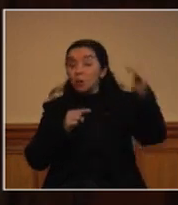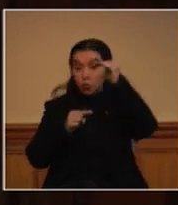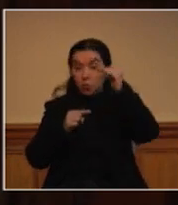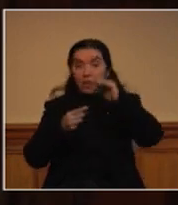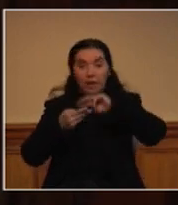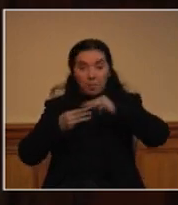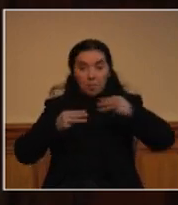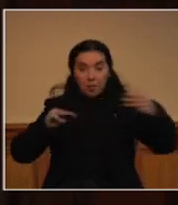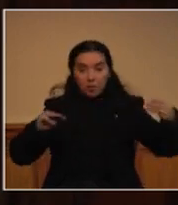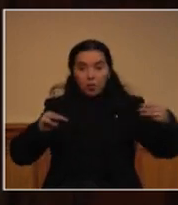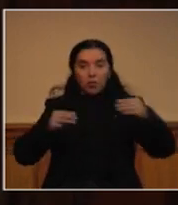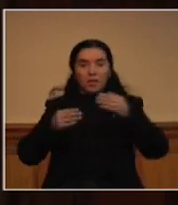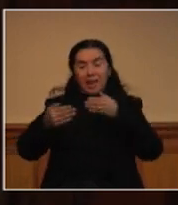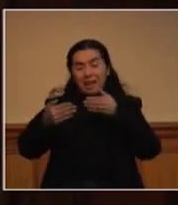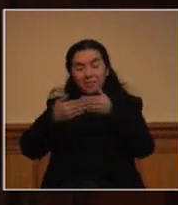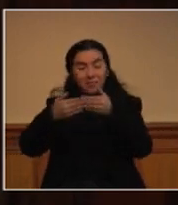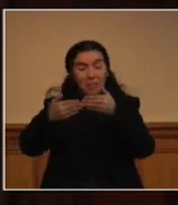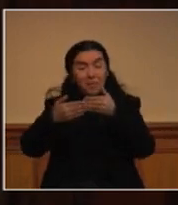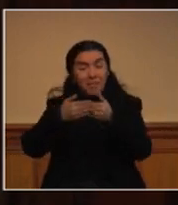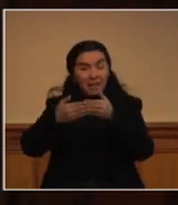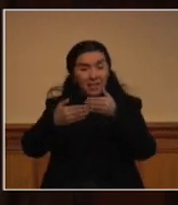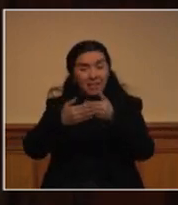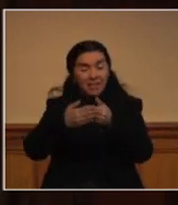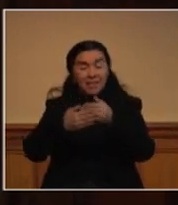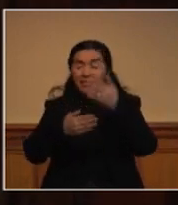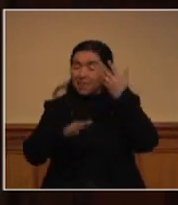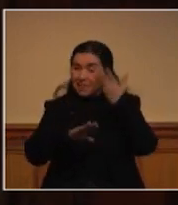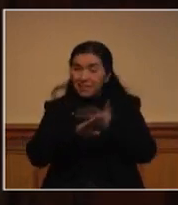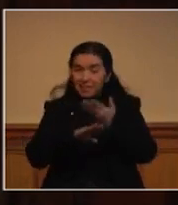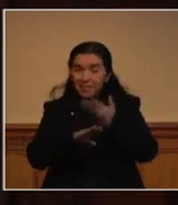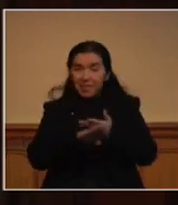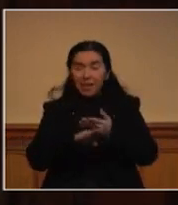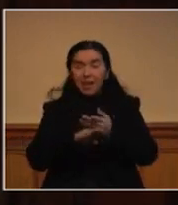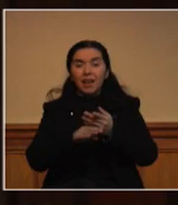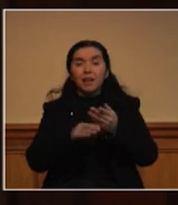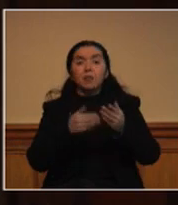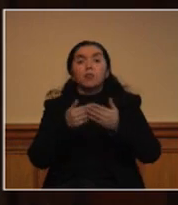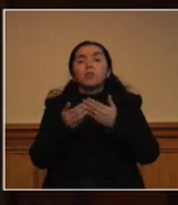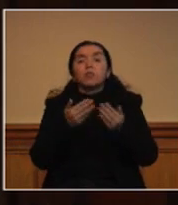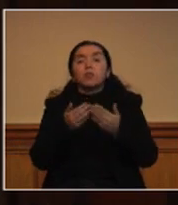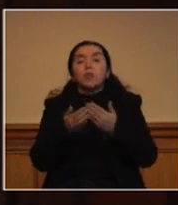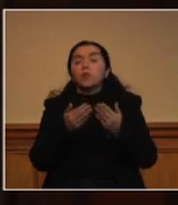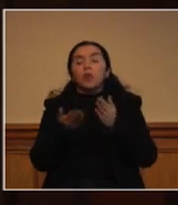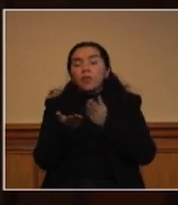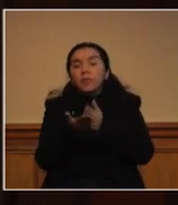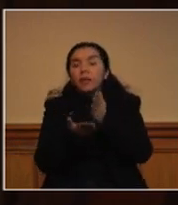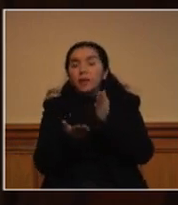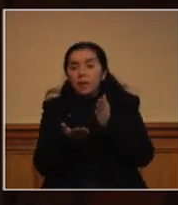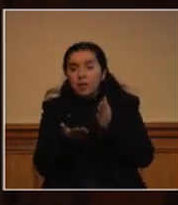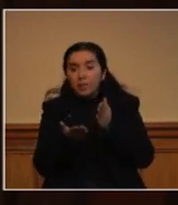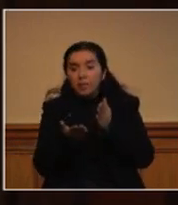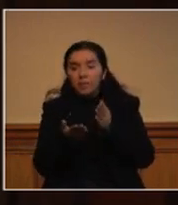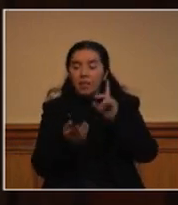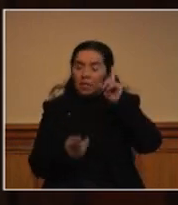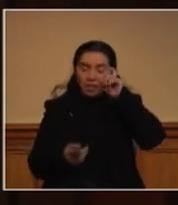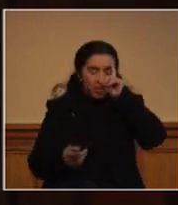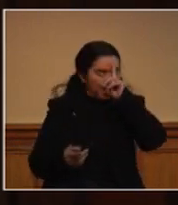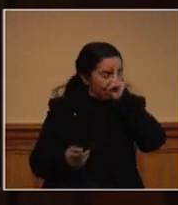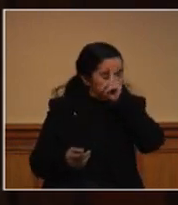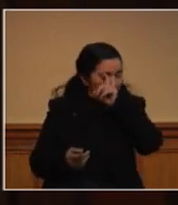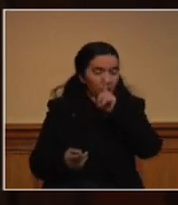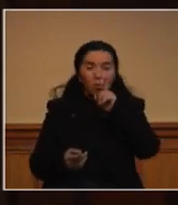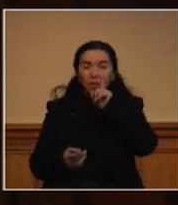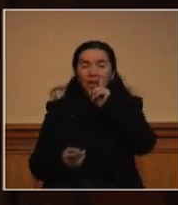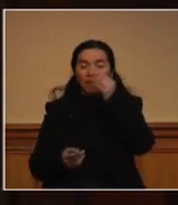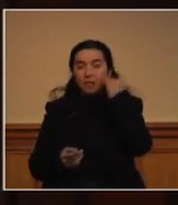metodología las barreras que principalmente vienen a partir de las dificultades que tienen